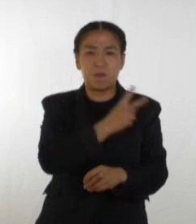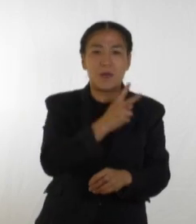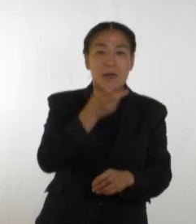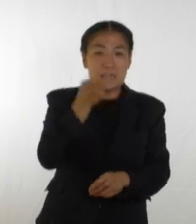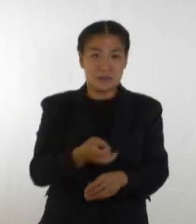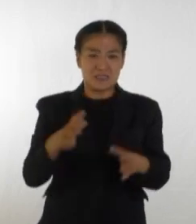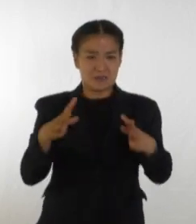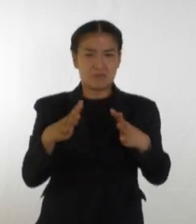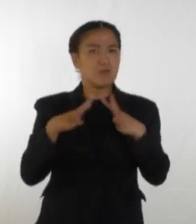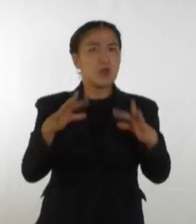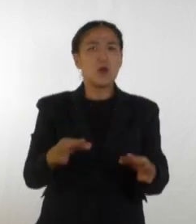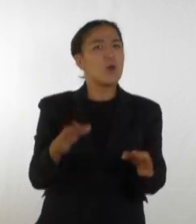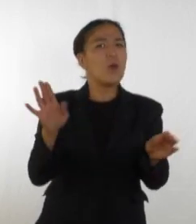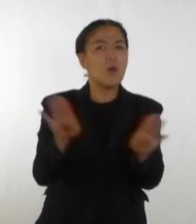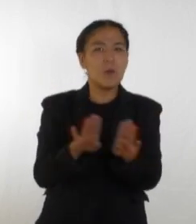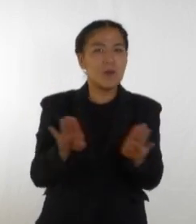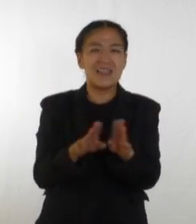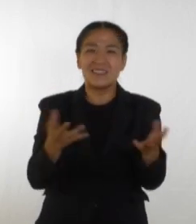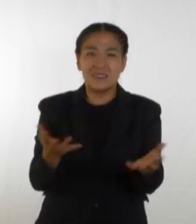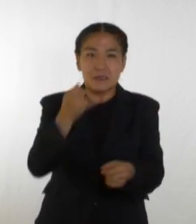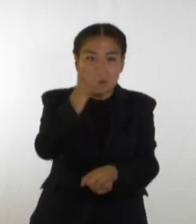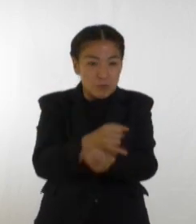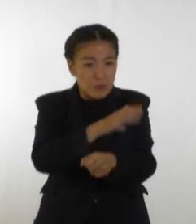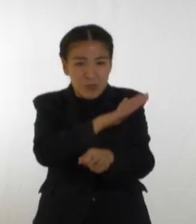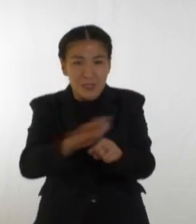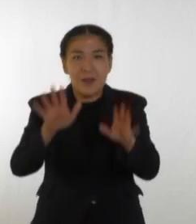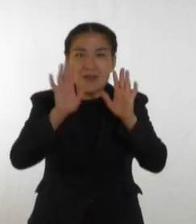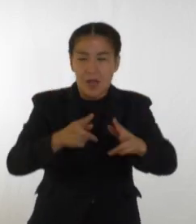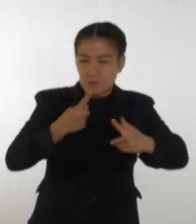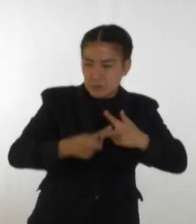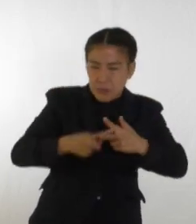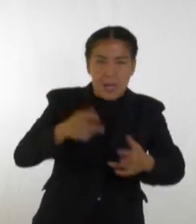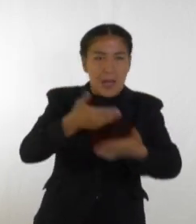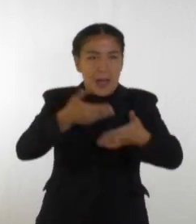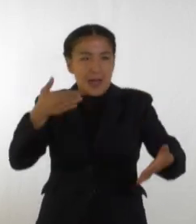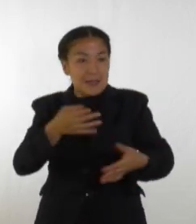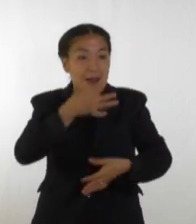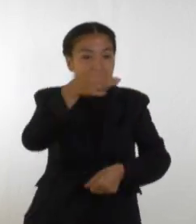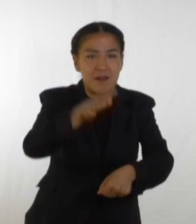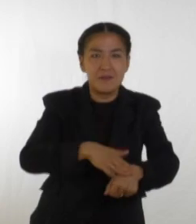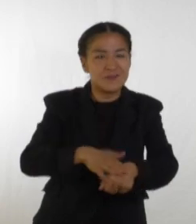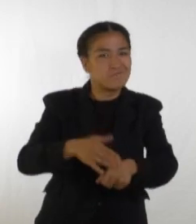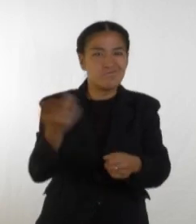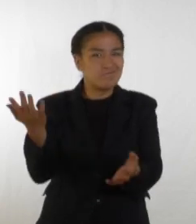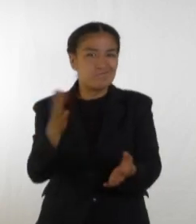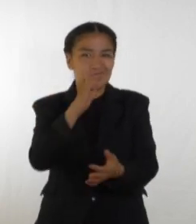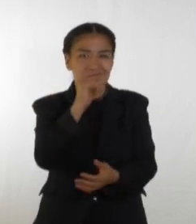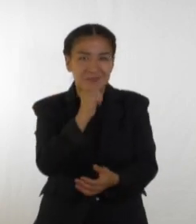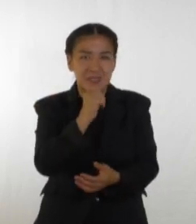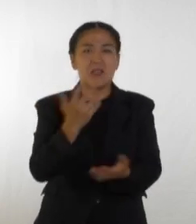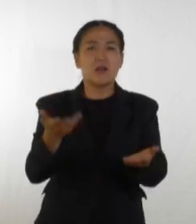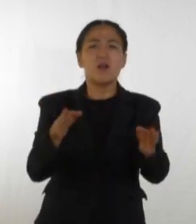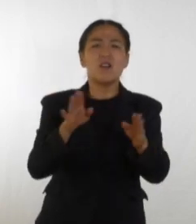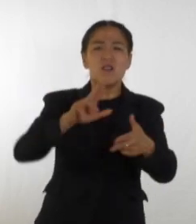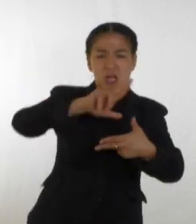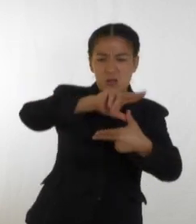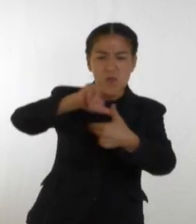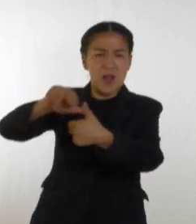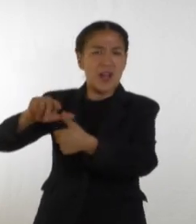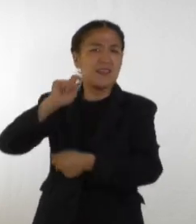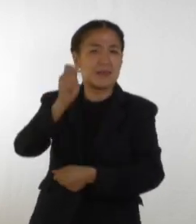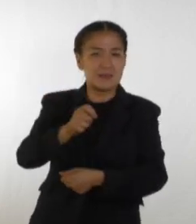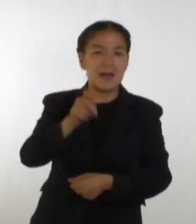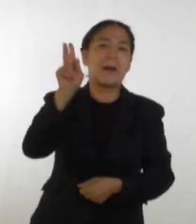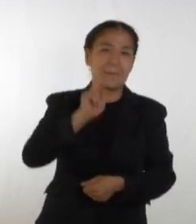intensidad. Y el origen de estas diferencias son imposibles de prever. Entonces, ¿qué tipo de fenómenos son los